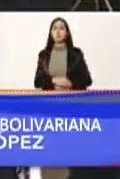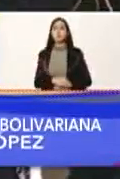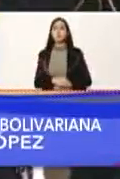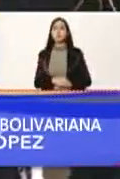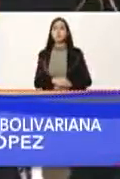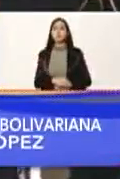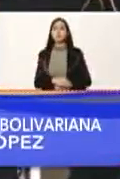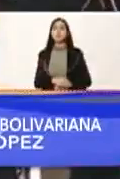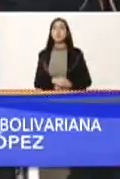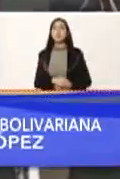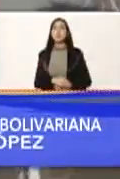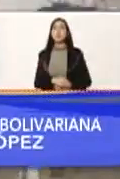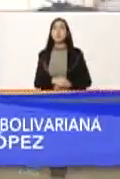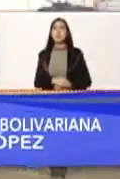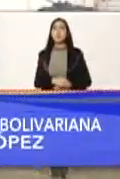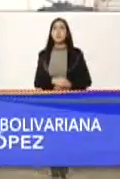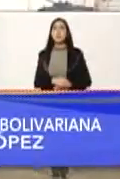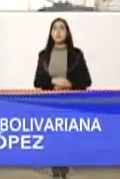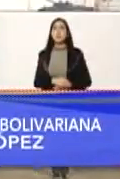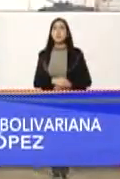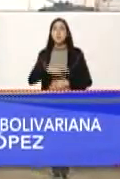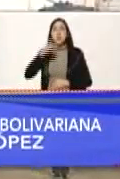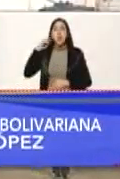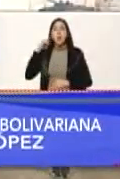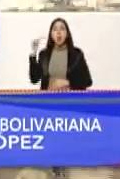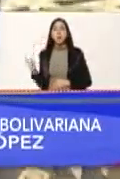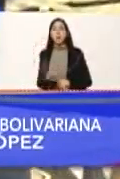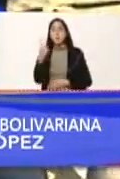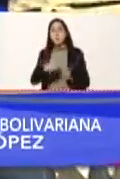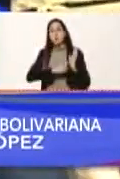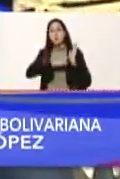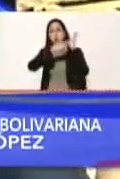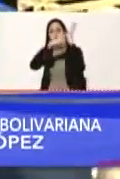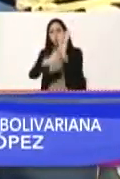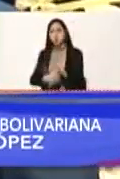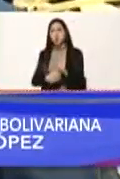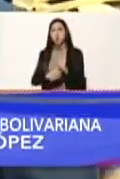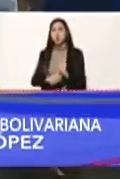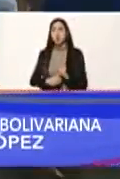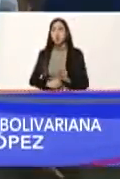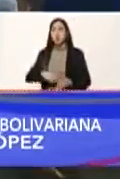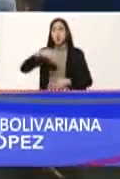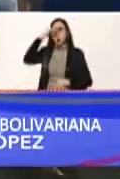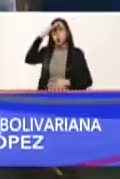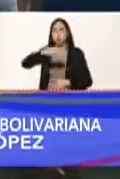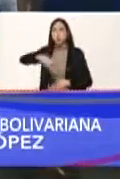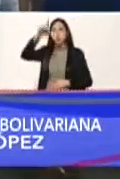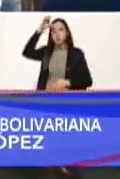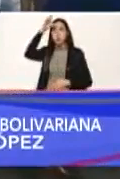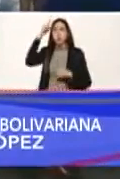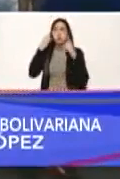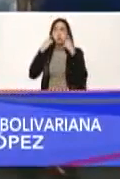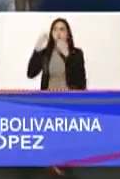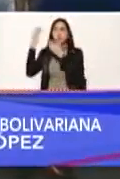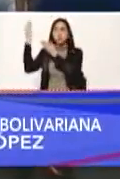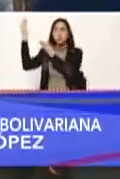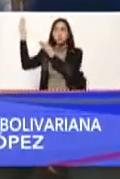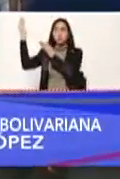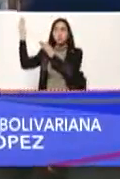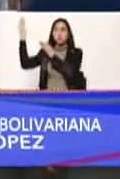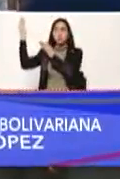Churio Andrade, el negro primero, al frente de la milicia. En tiempos de